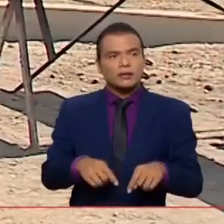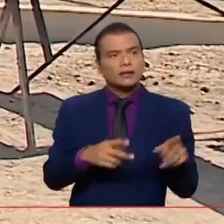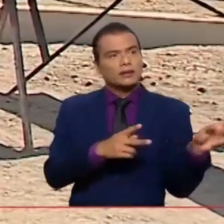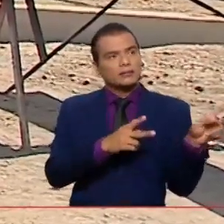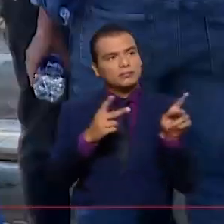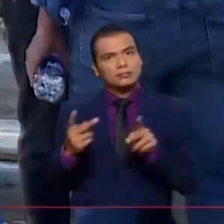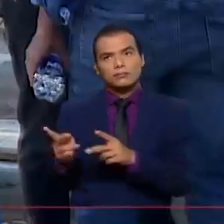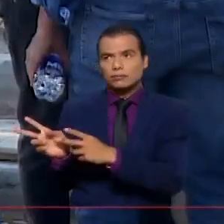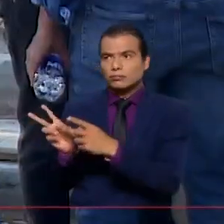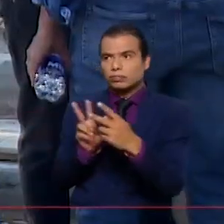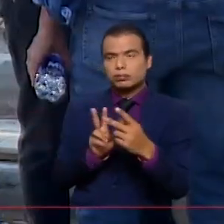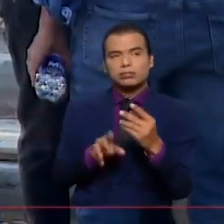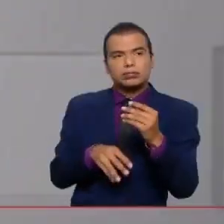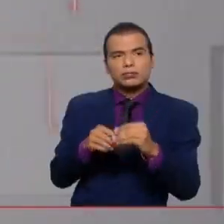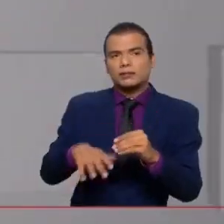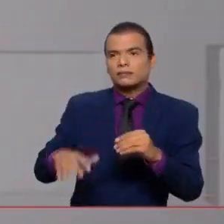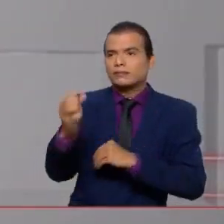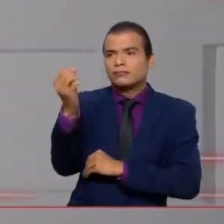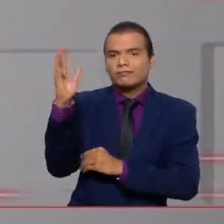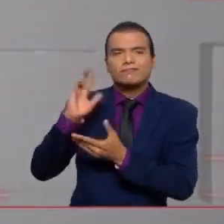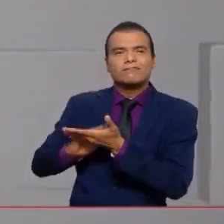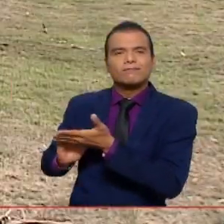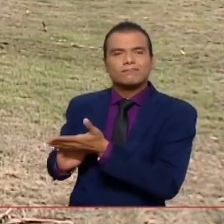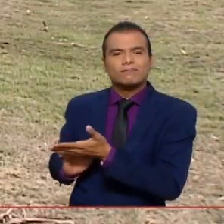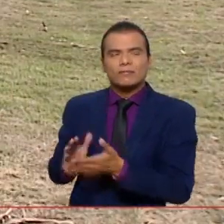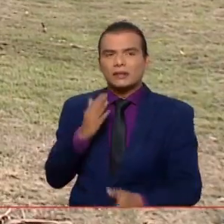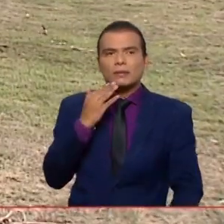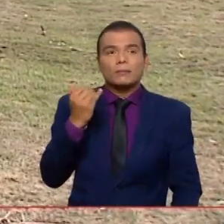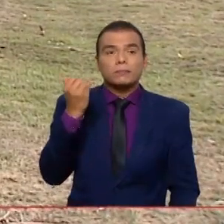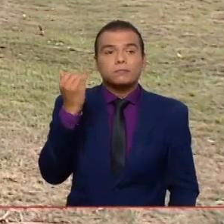peatonales y la adecuación de zonas verdes.